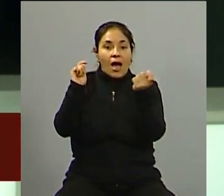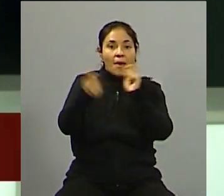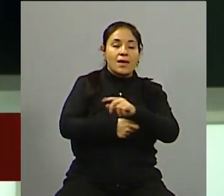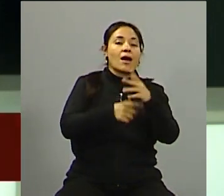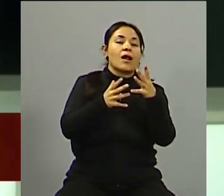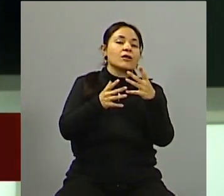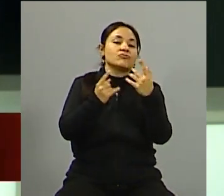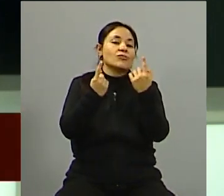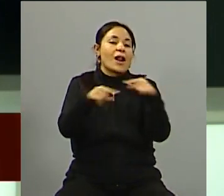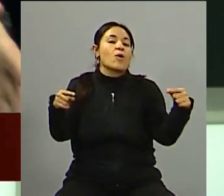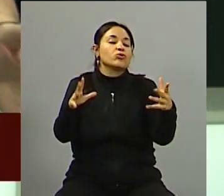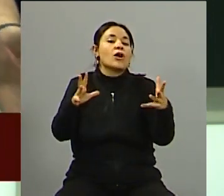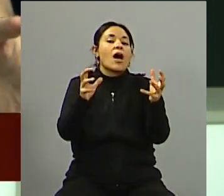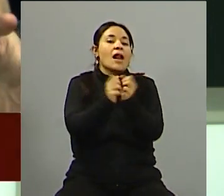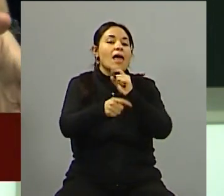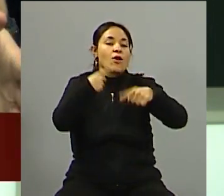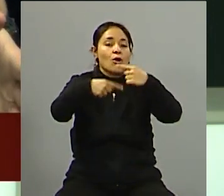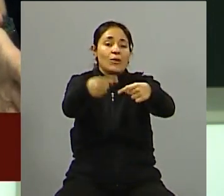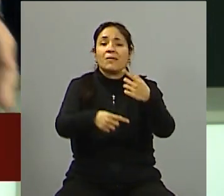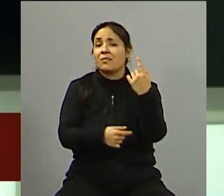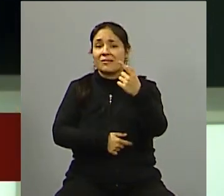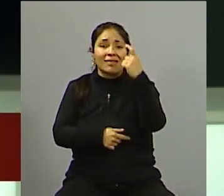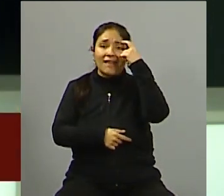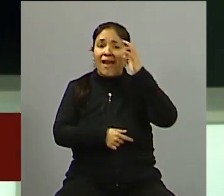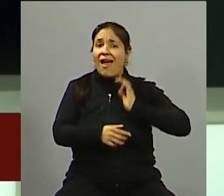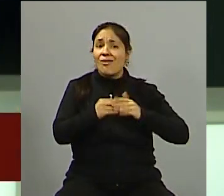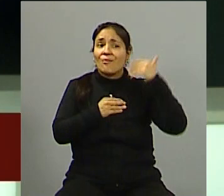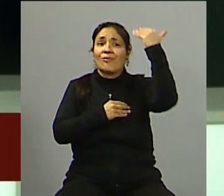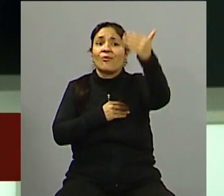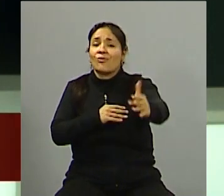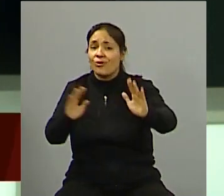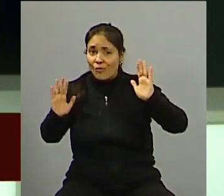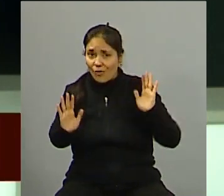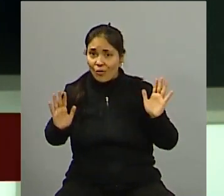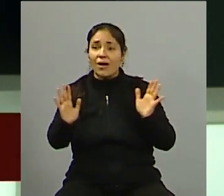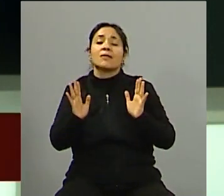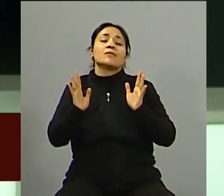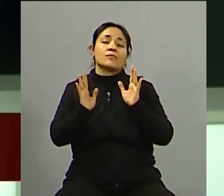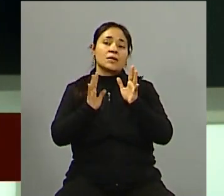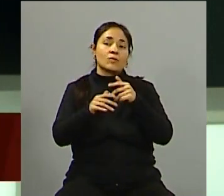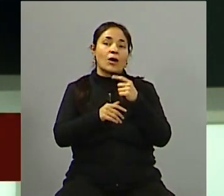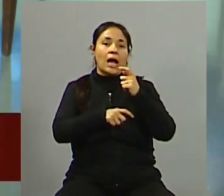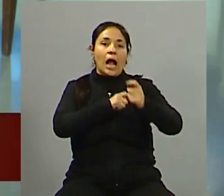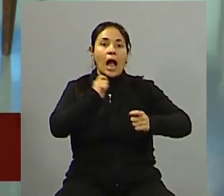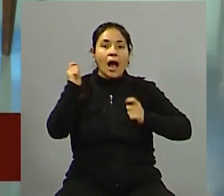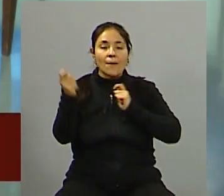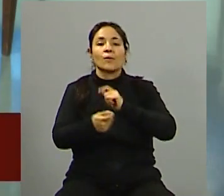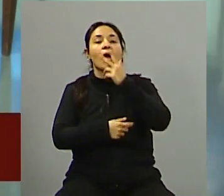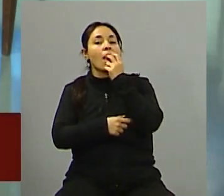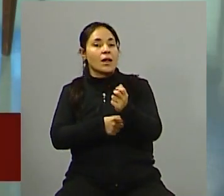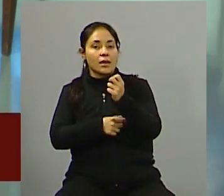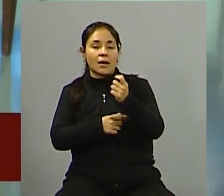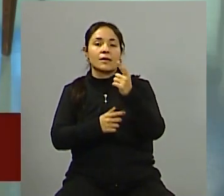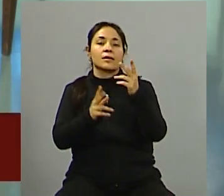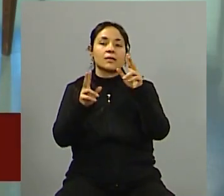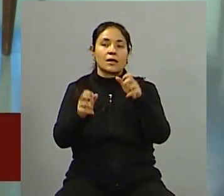que eso, ¿sí?, va a ocurrir en un periodo de una década, claro, donde realmente sea significativo lo que es esa transición energética con respecto a los